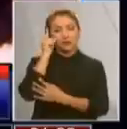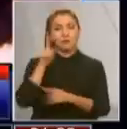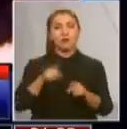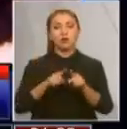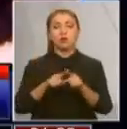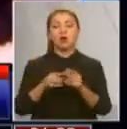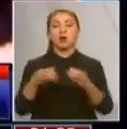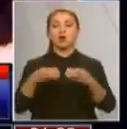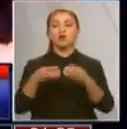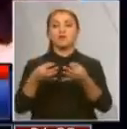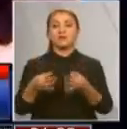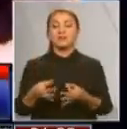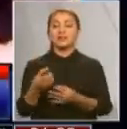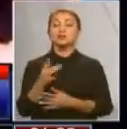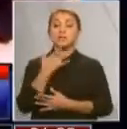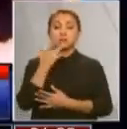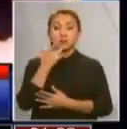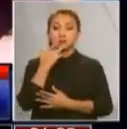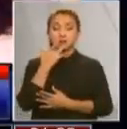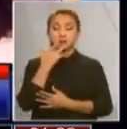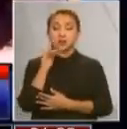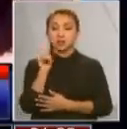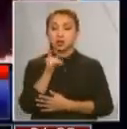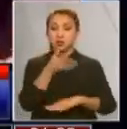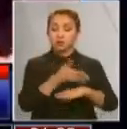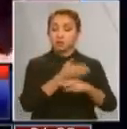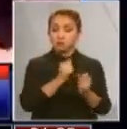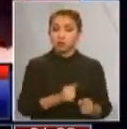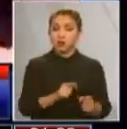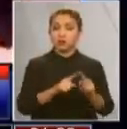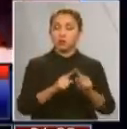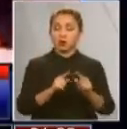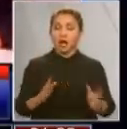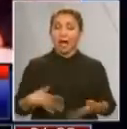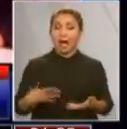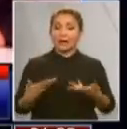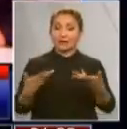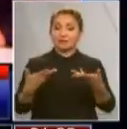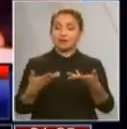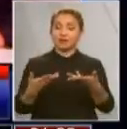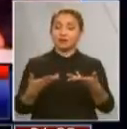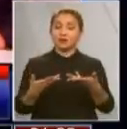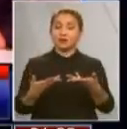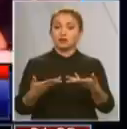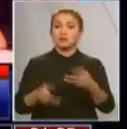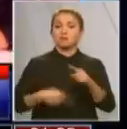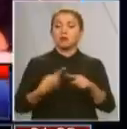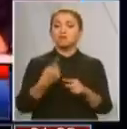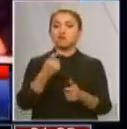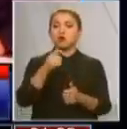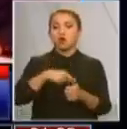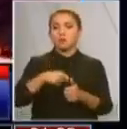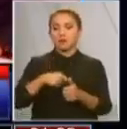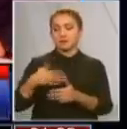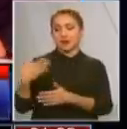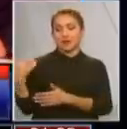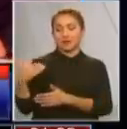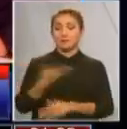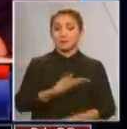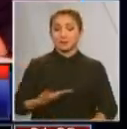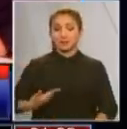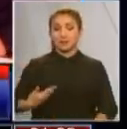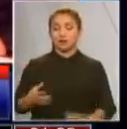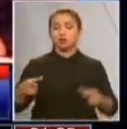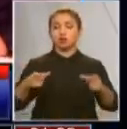fiscal simplemente no iba a ser capaz de archivar, más cuando hace un par de meses atrás el presidente